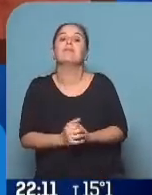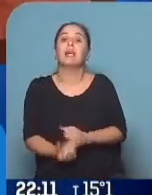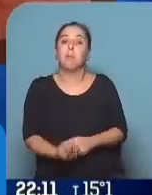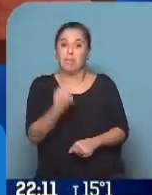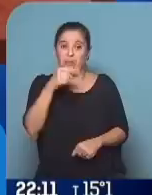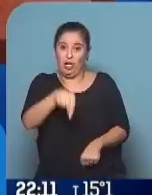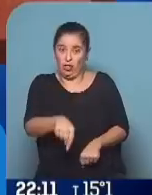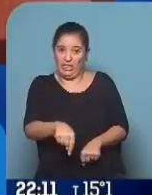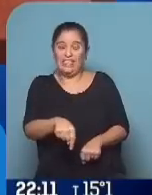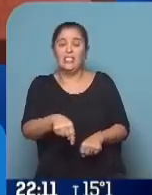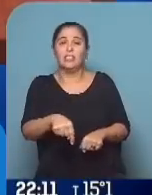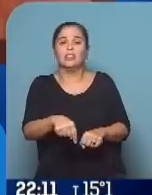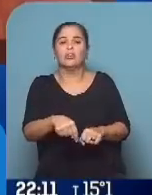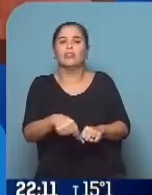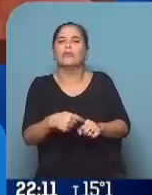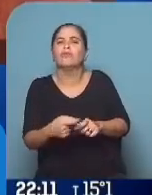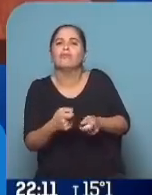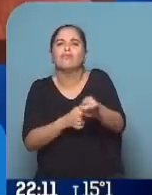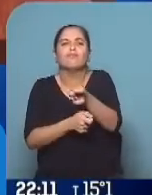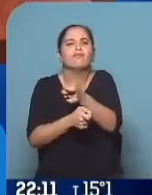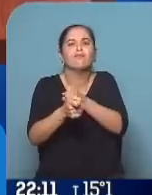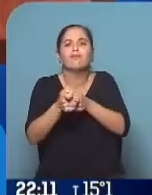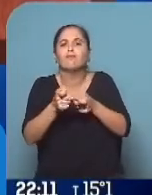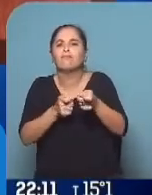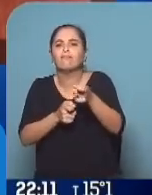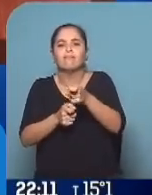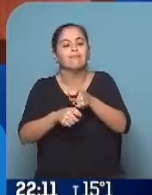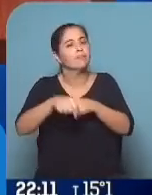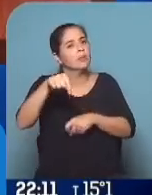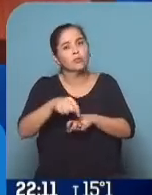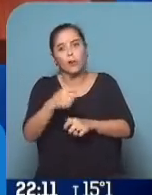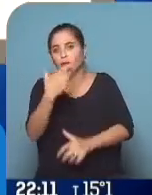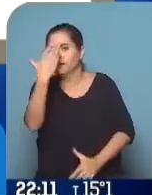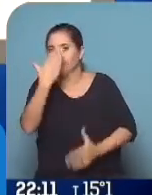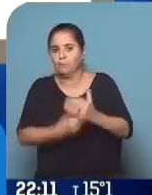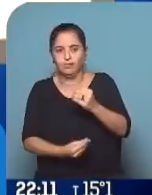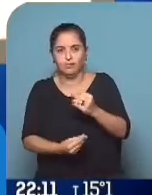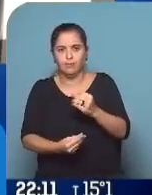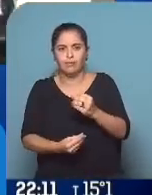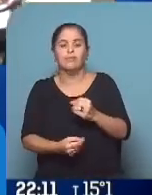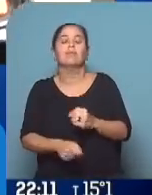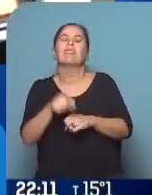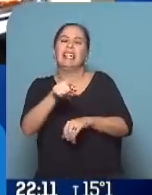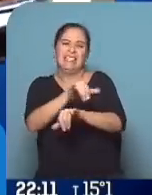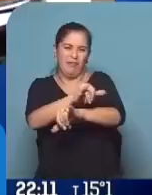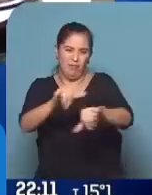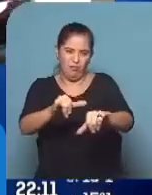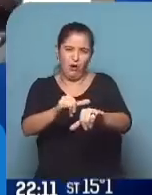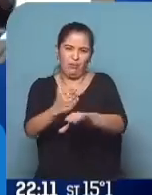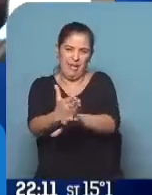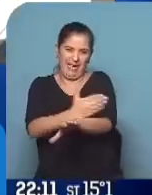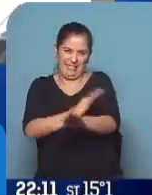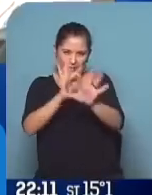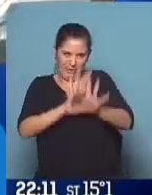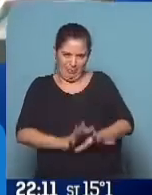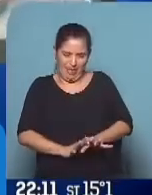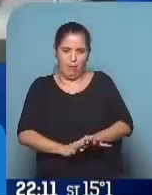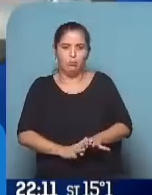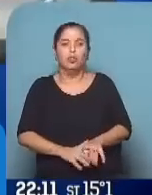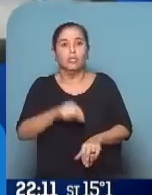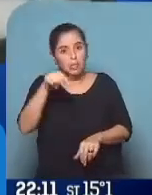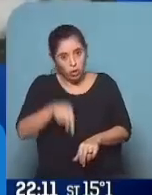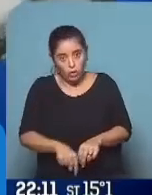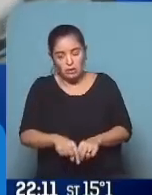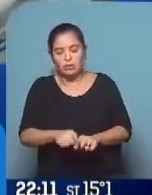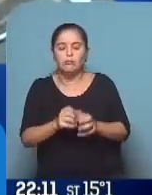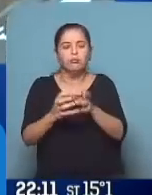estas negociaciones fracasaron el día de hoy. Esto obviamente es posterior al informe que hemos visto. La última oportunidad que se